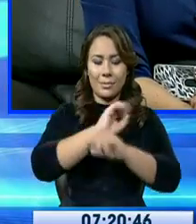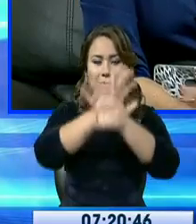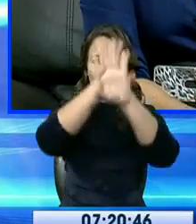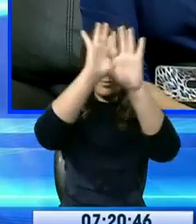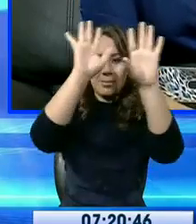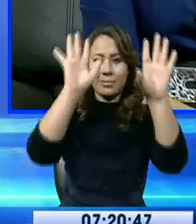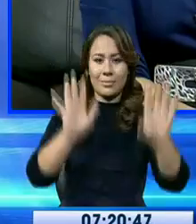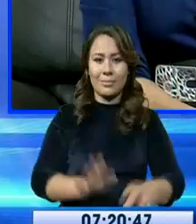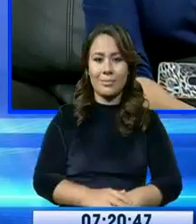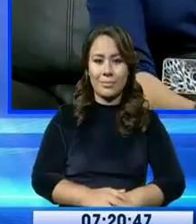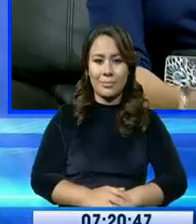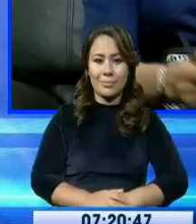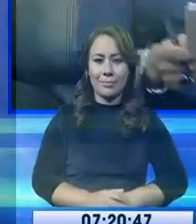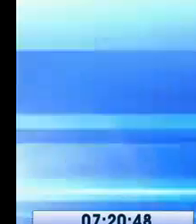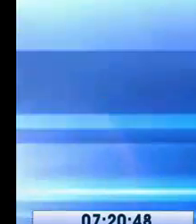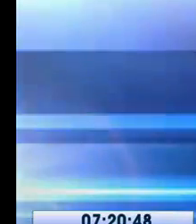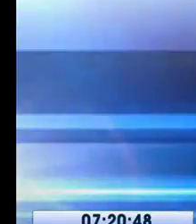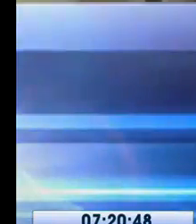Emisión.